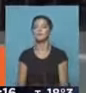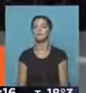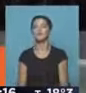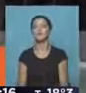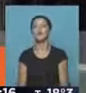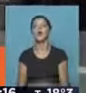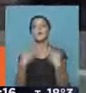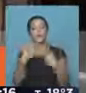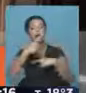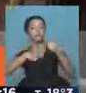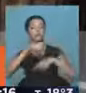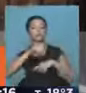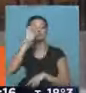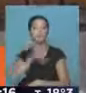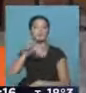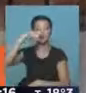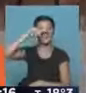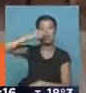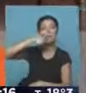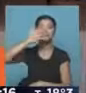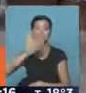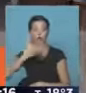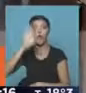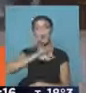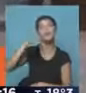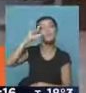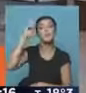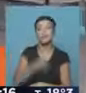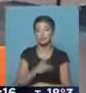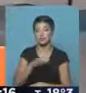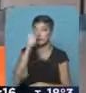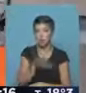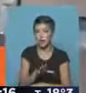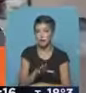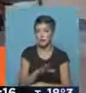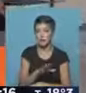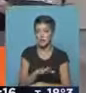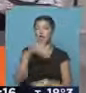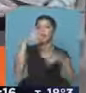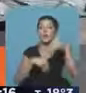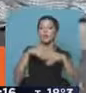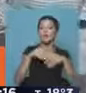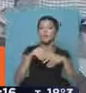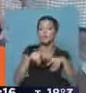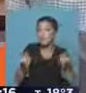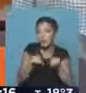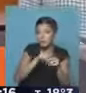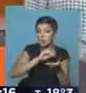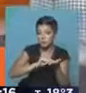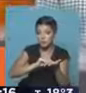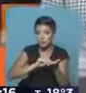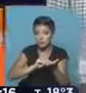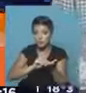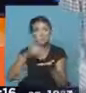ser removido con solo el 7,5 o el 10%, no está muy claro, de los votos de los propios diputados